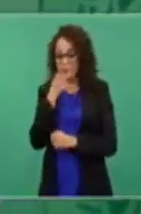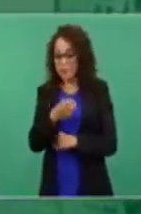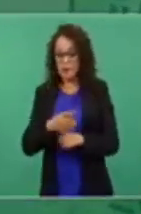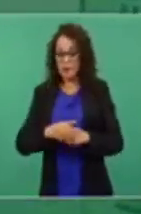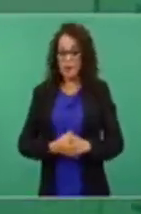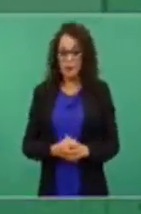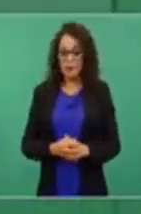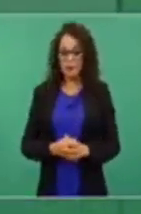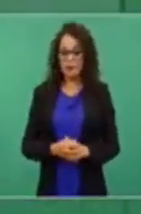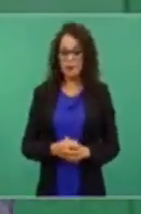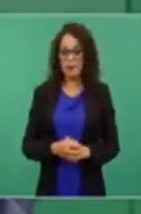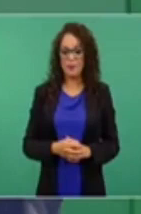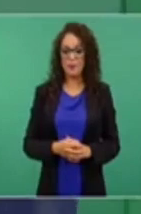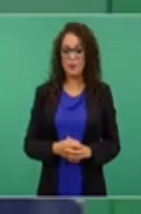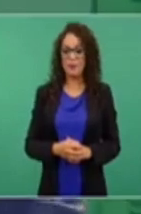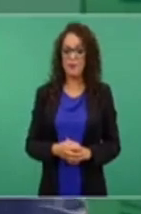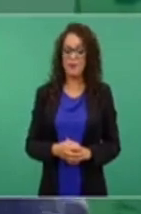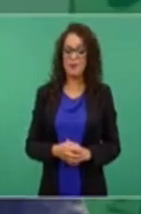eres